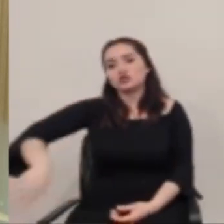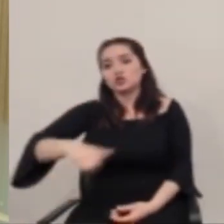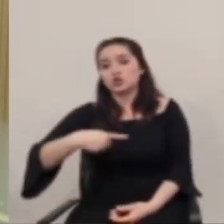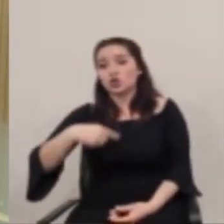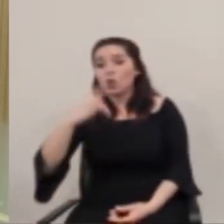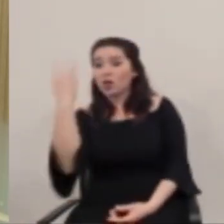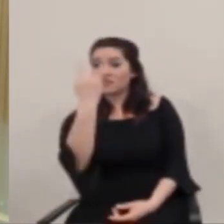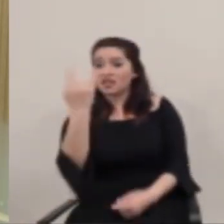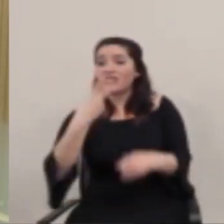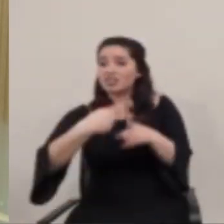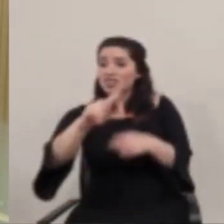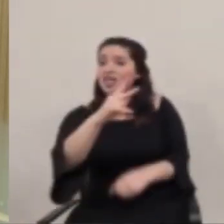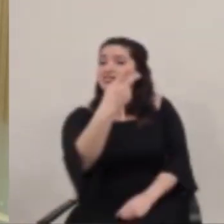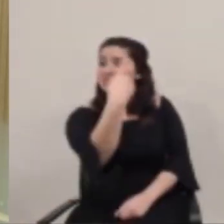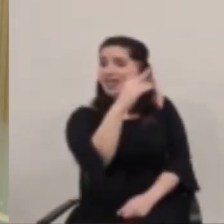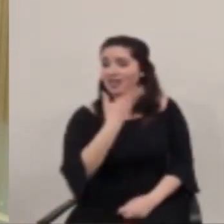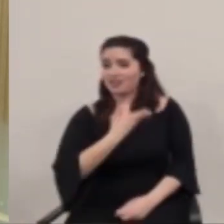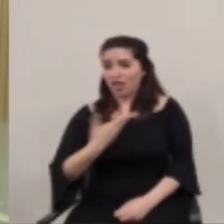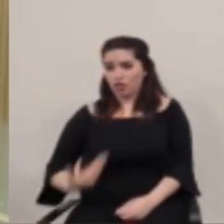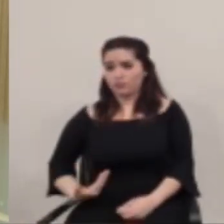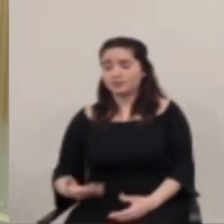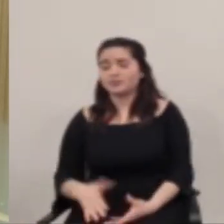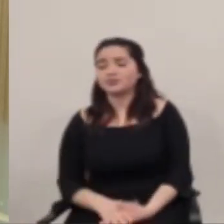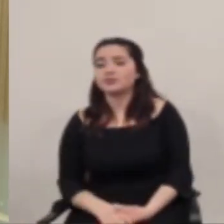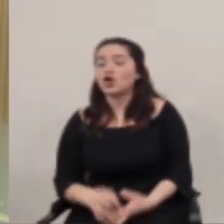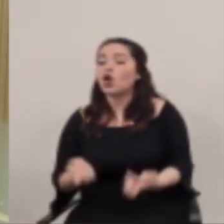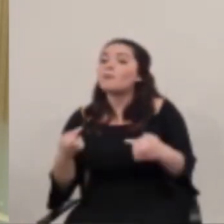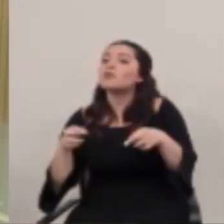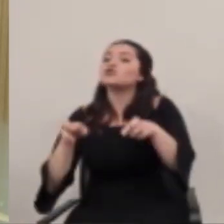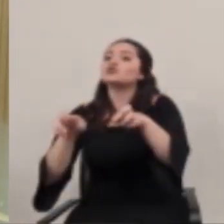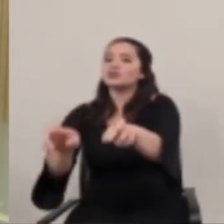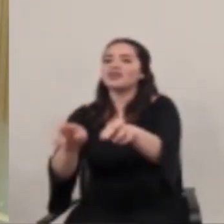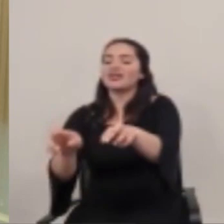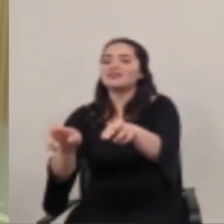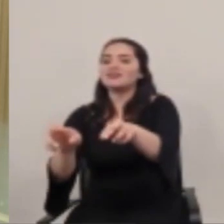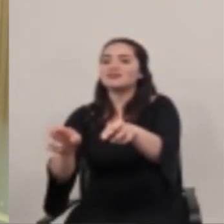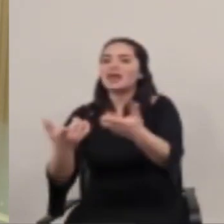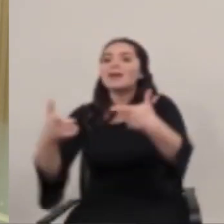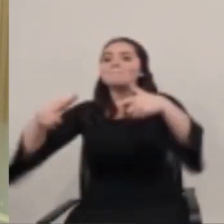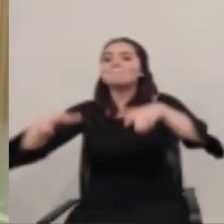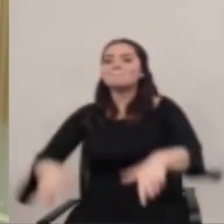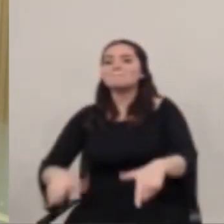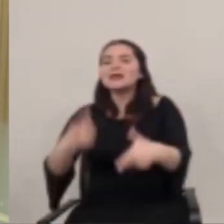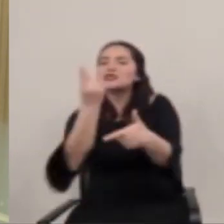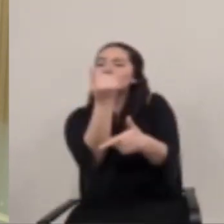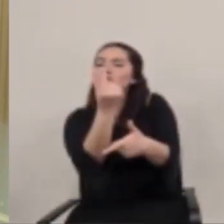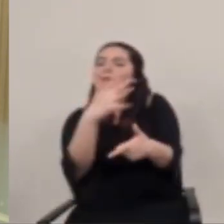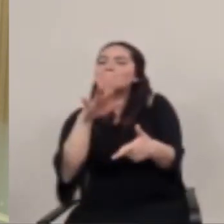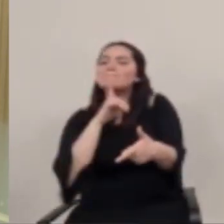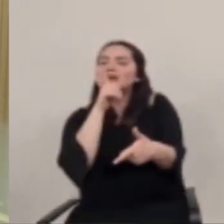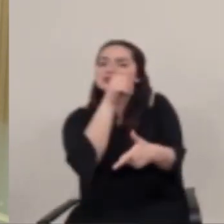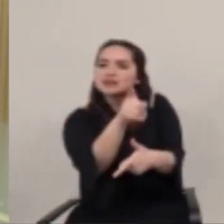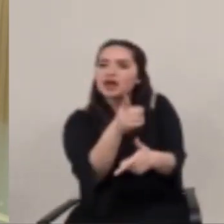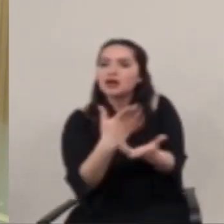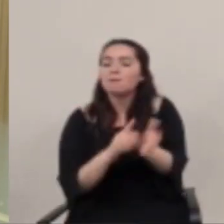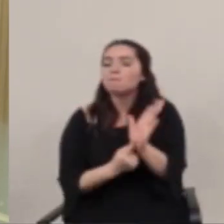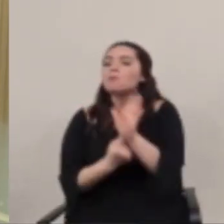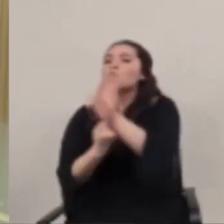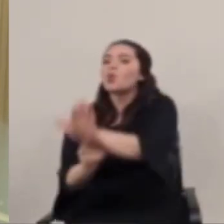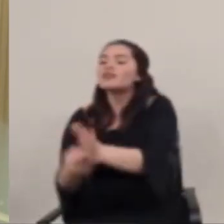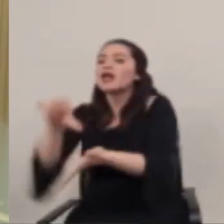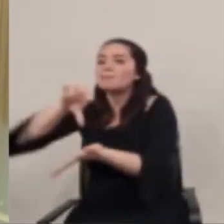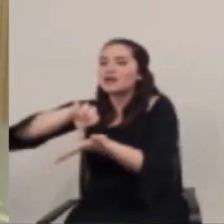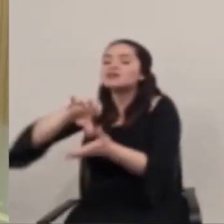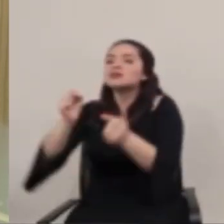universidades estatales tenemos la oportunidad de convertirnos en espacios ejemplares que den muestras elocuentes al país de que se